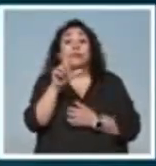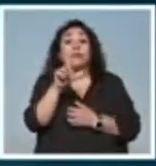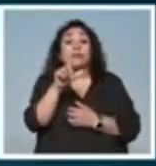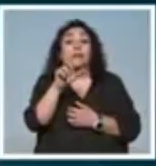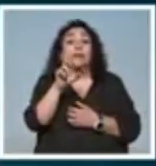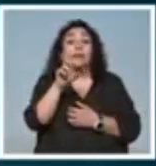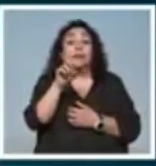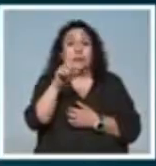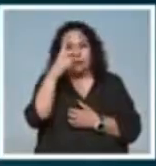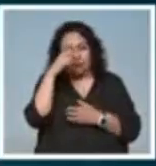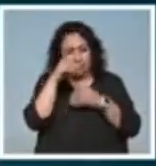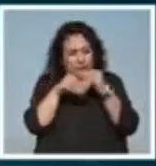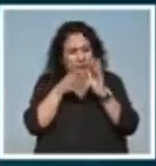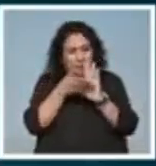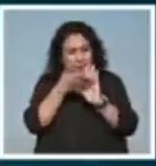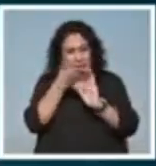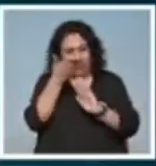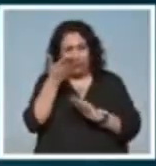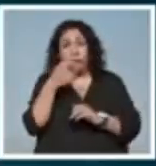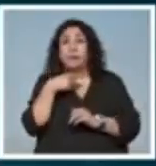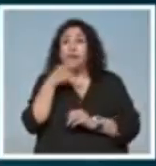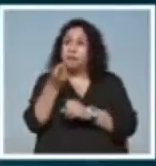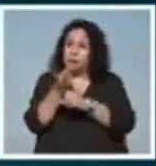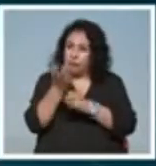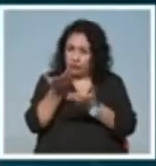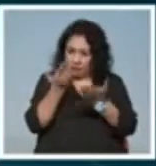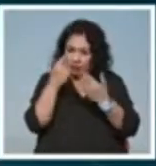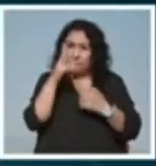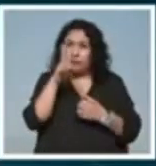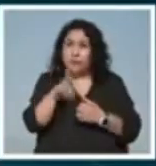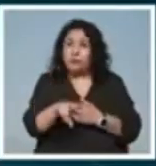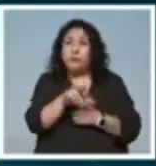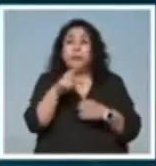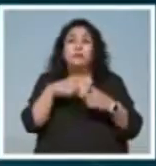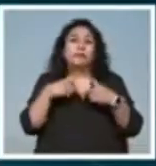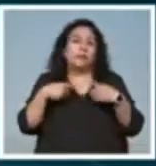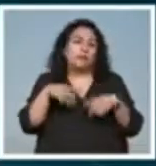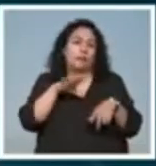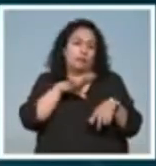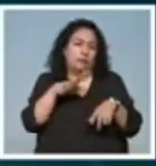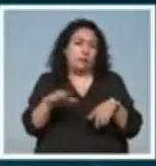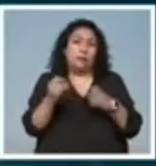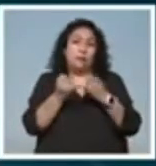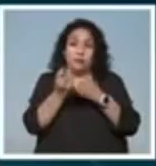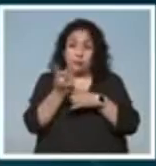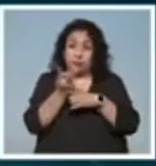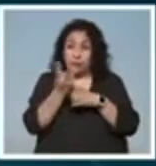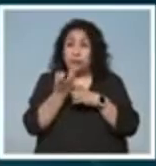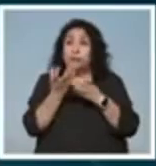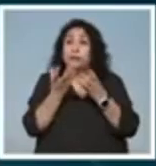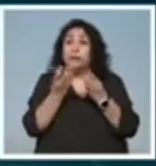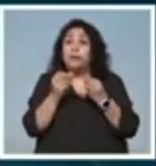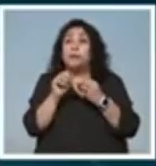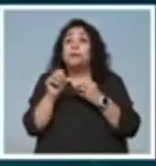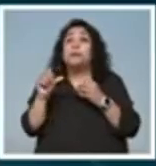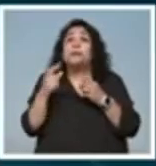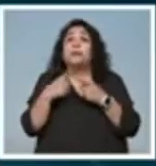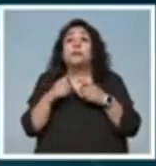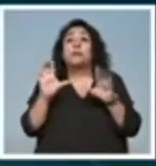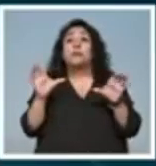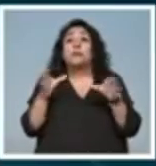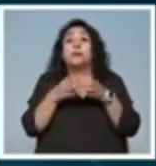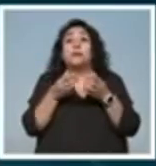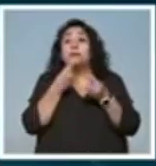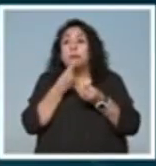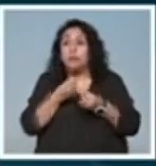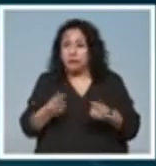en su construcción. Les invitamos realmente al público en general, pero también invitamos mucho a la comunidad